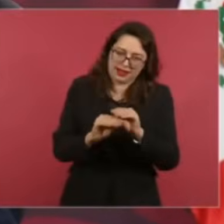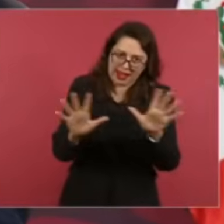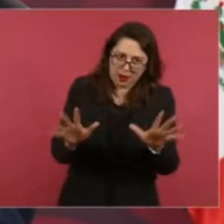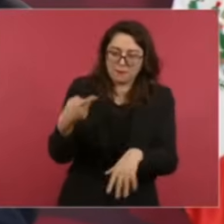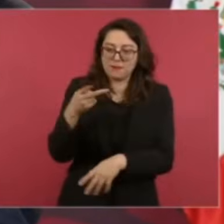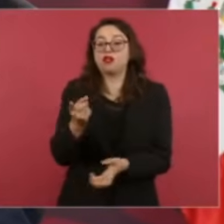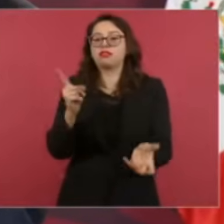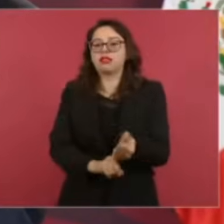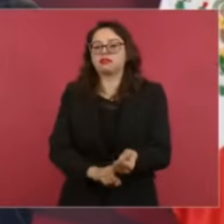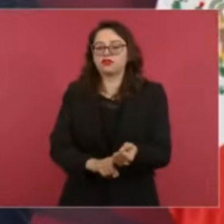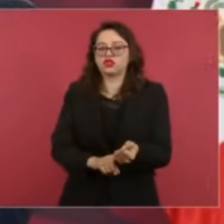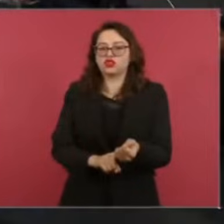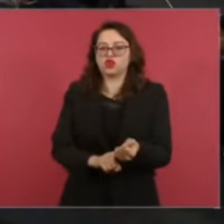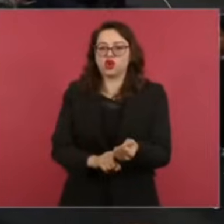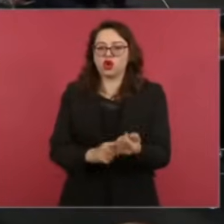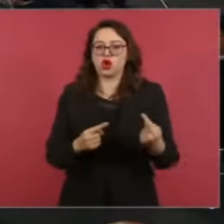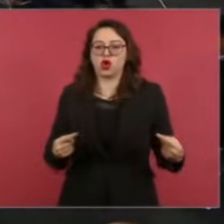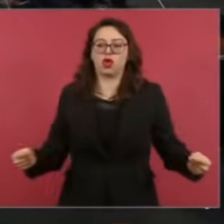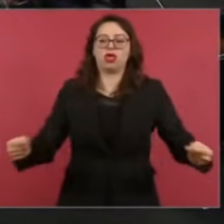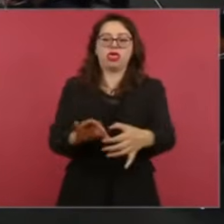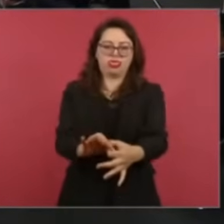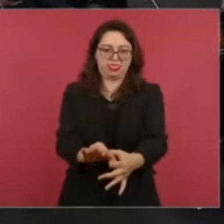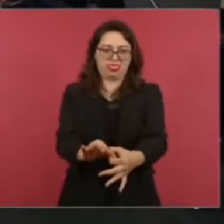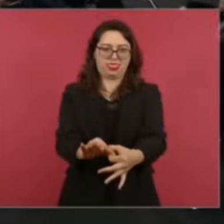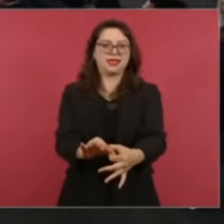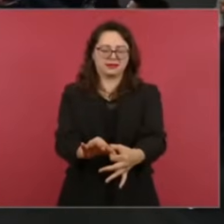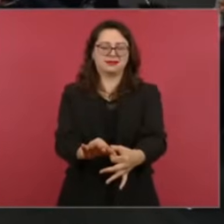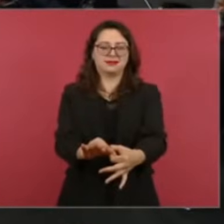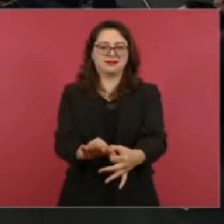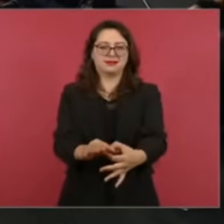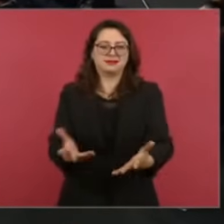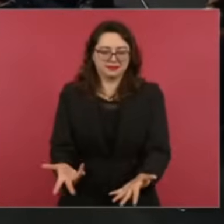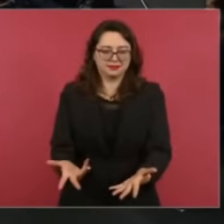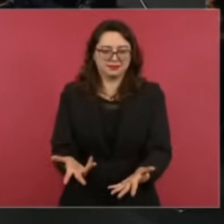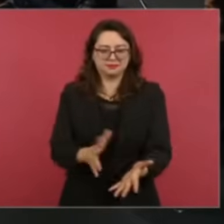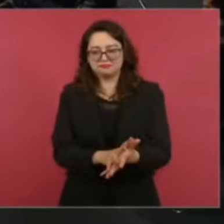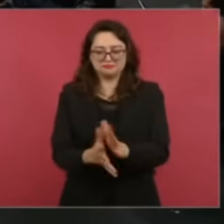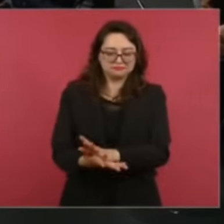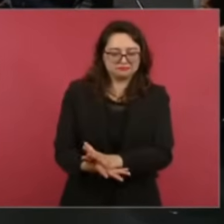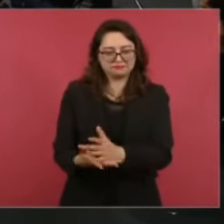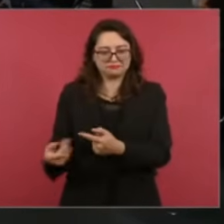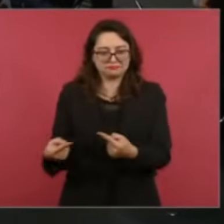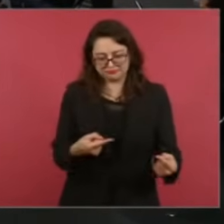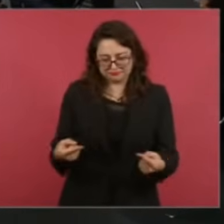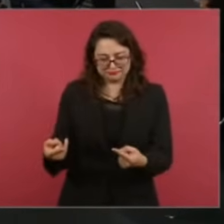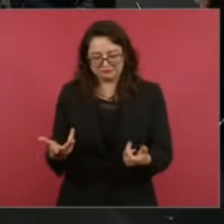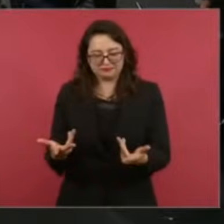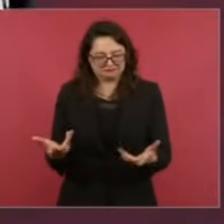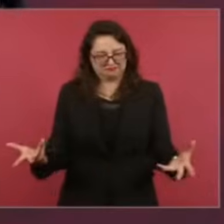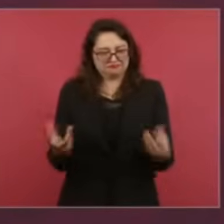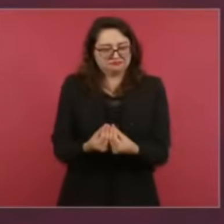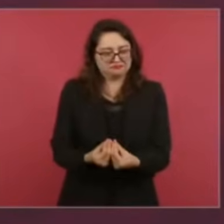así funciona. Bueno, cuando estaba en el 88 por